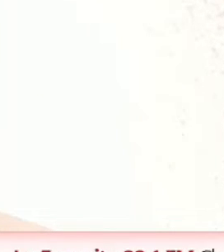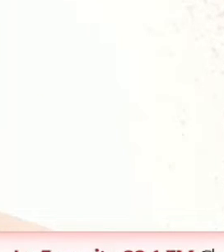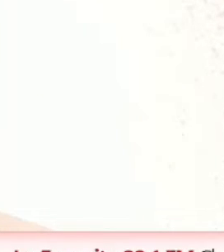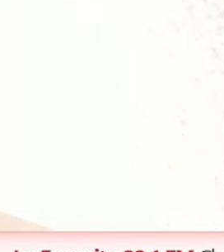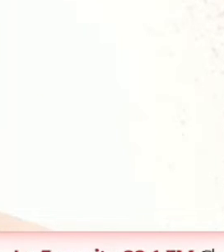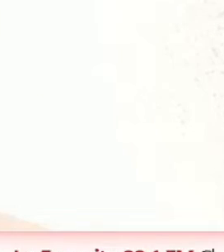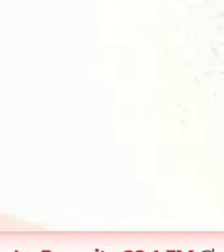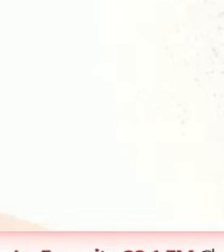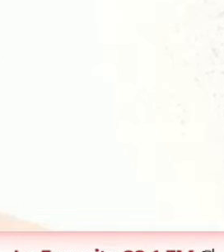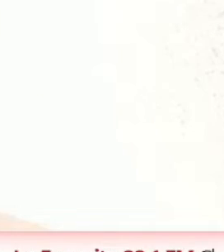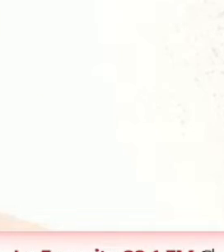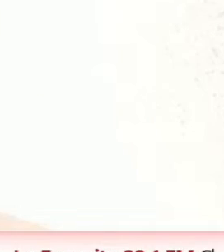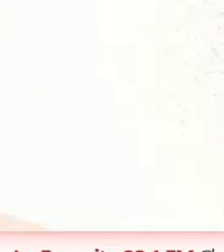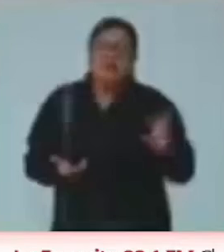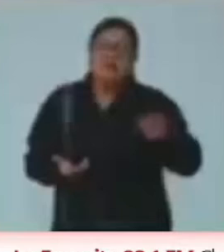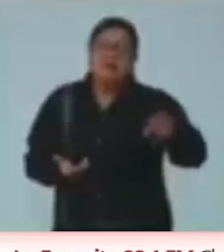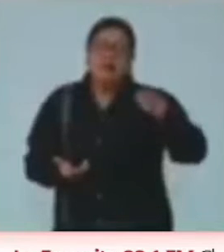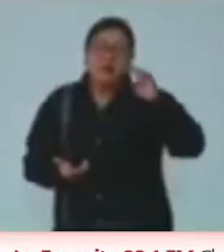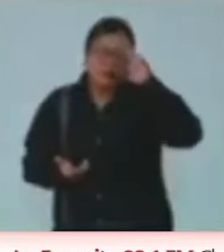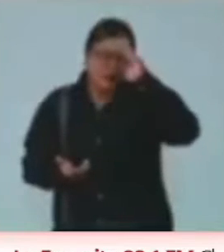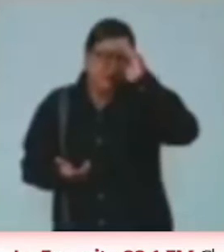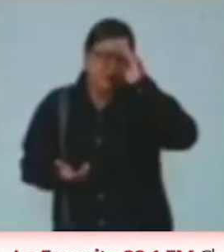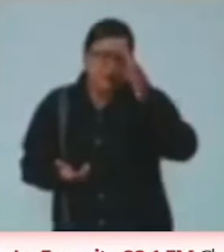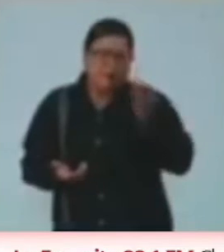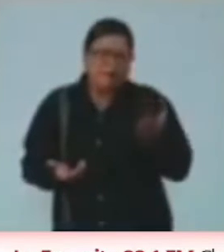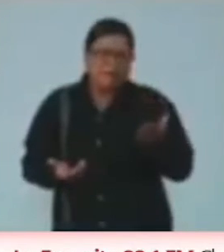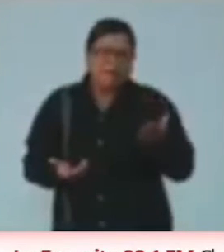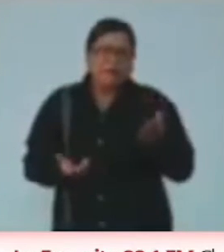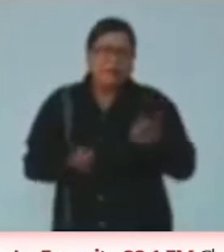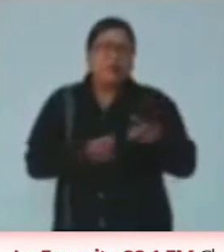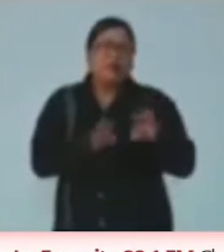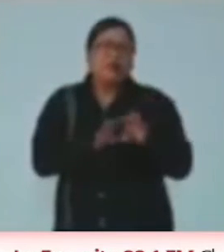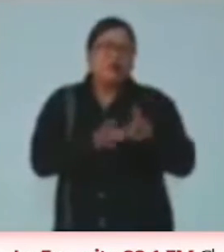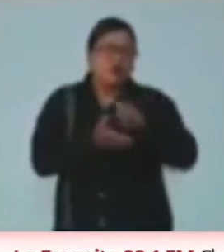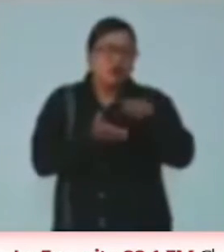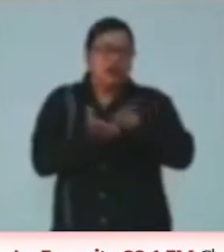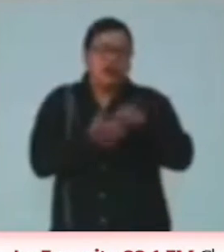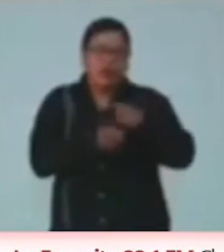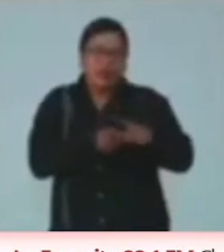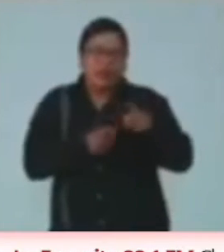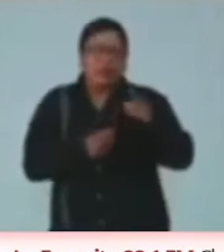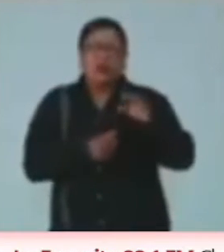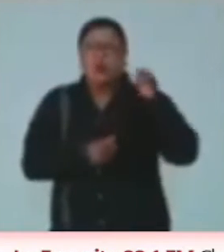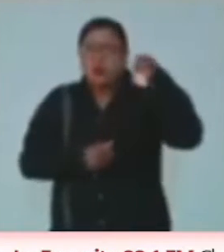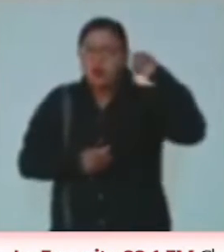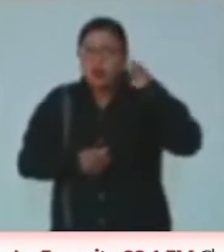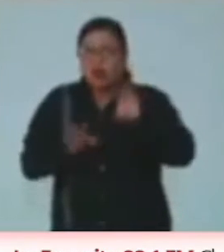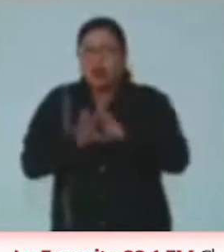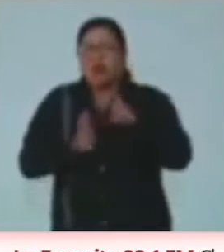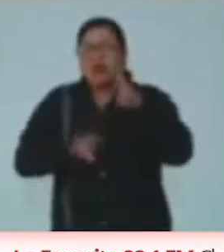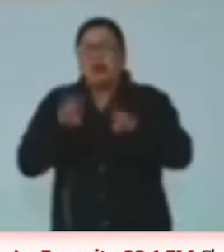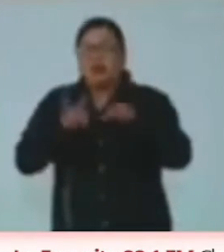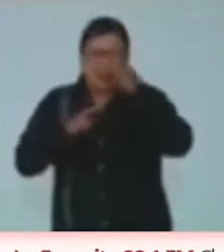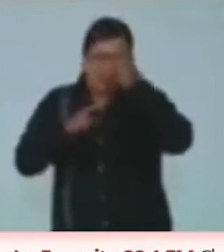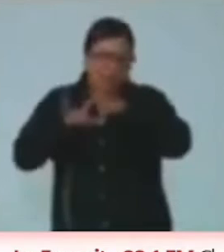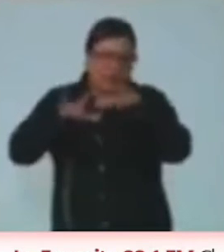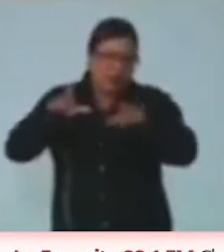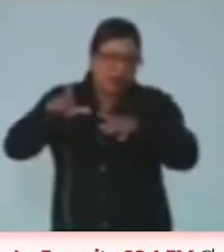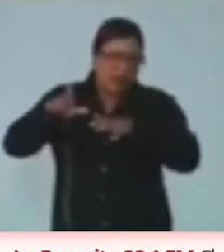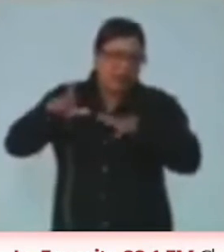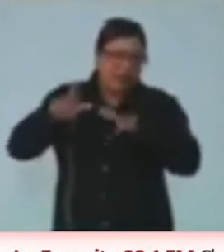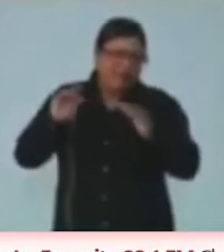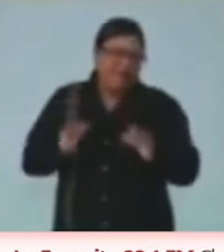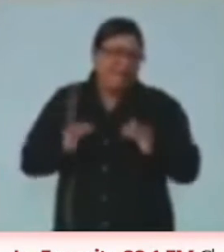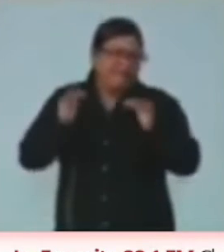incendios forestales. En hectáreas afectadas, Oaxaca a nivel nacional está en el segundo lugar. Ahorita tenemos